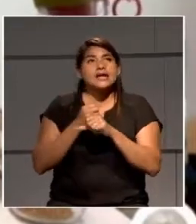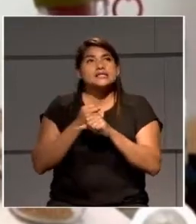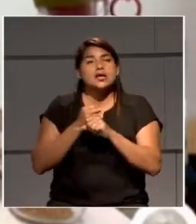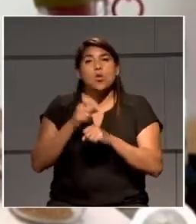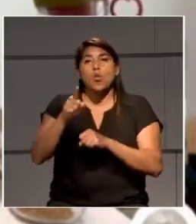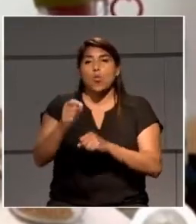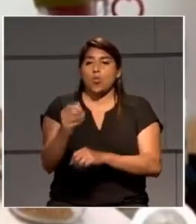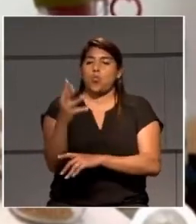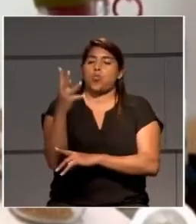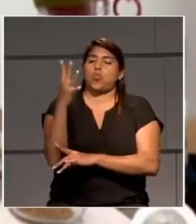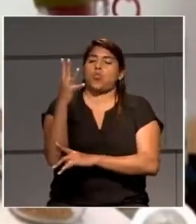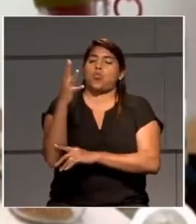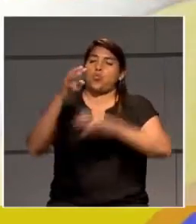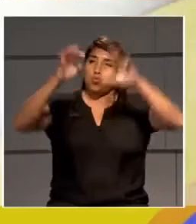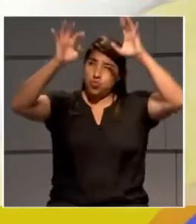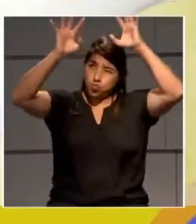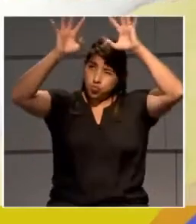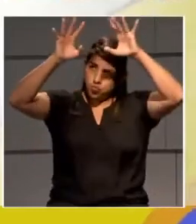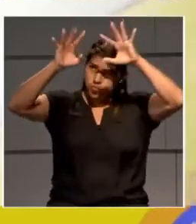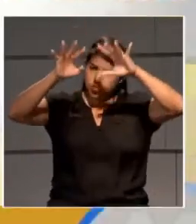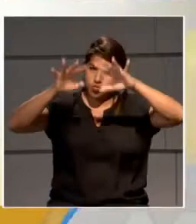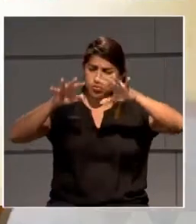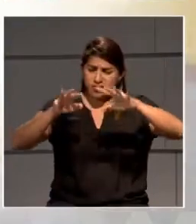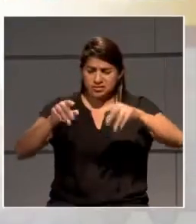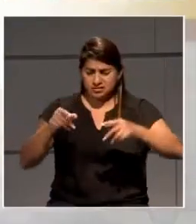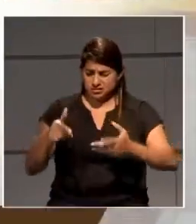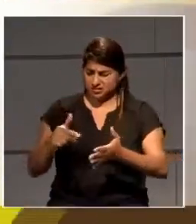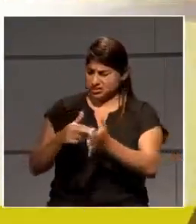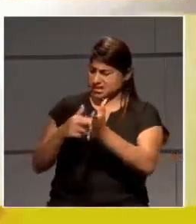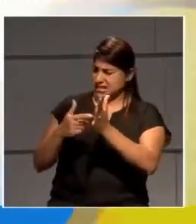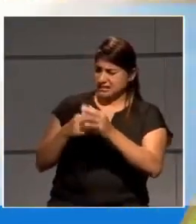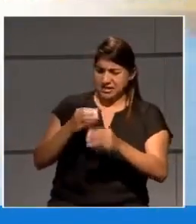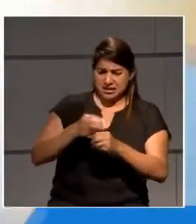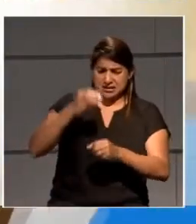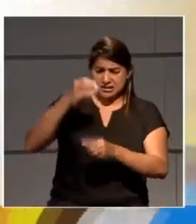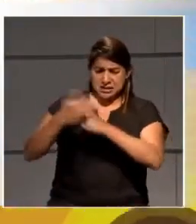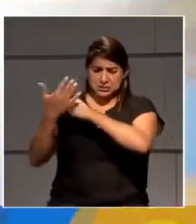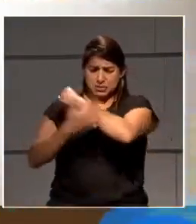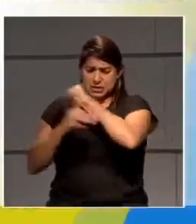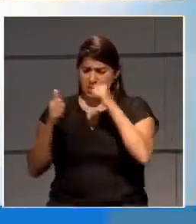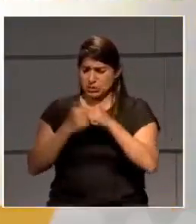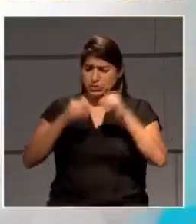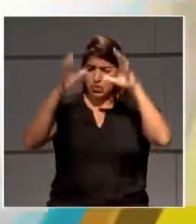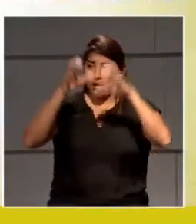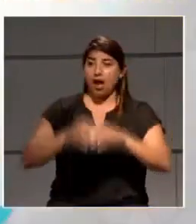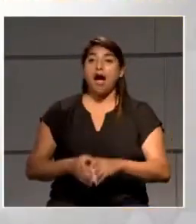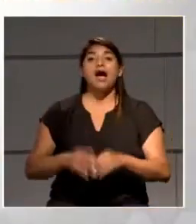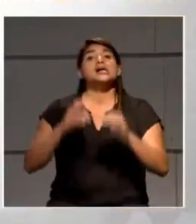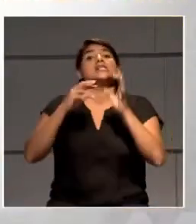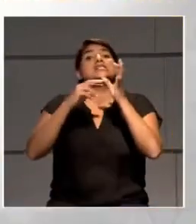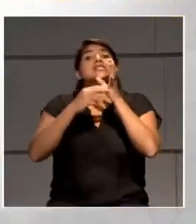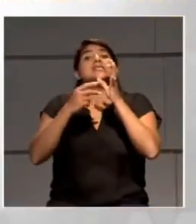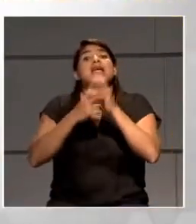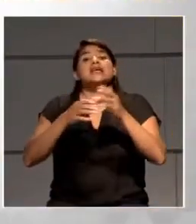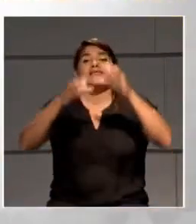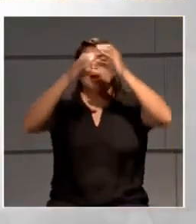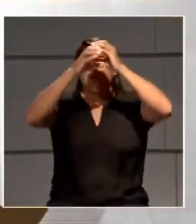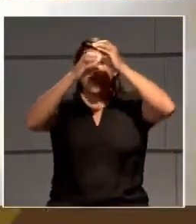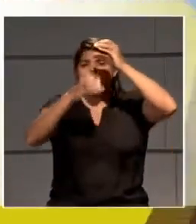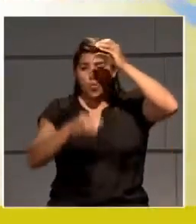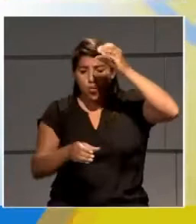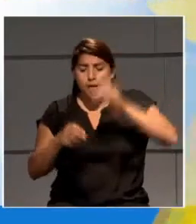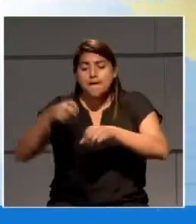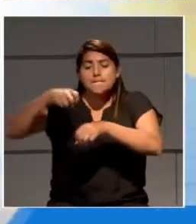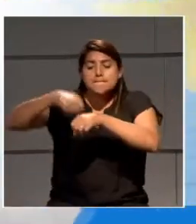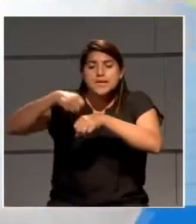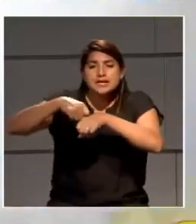un palo de lluvia? ¿Un palo de lluvia? ¿Pero qué es eso? Un palo de lluvia es un objeto que tiene cositas por dentro,